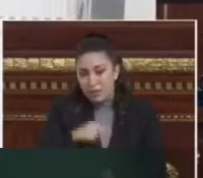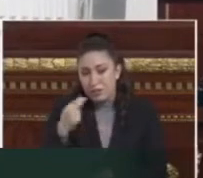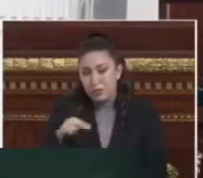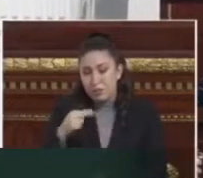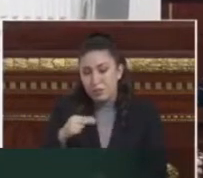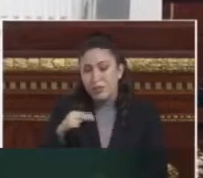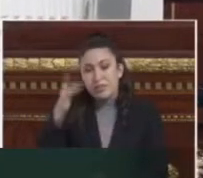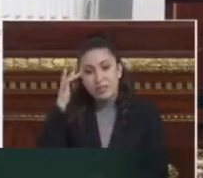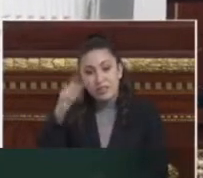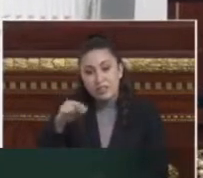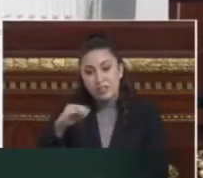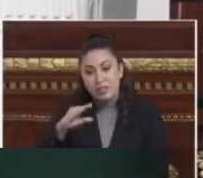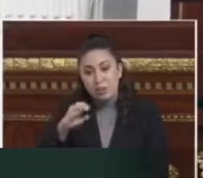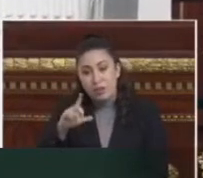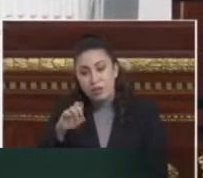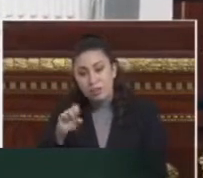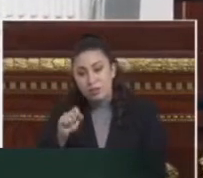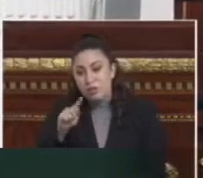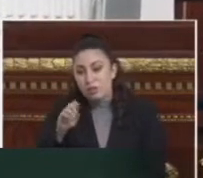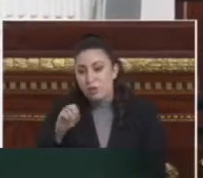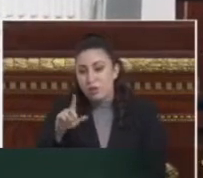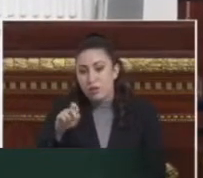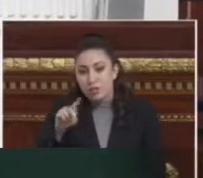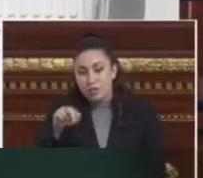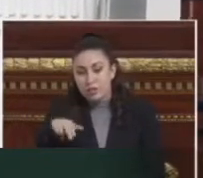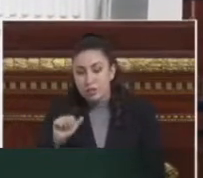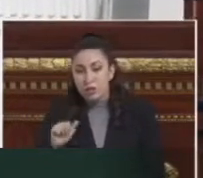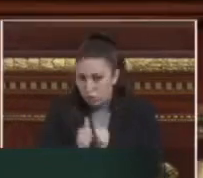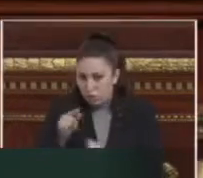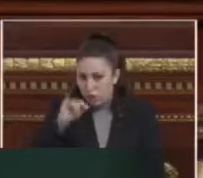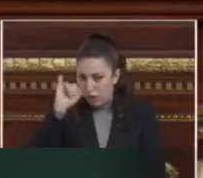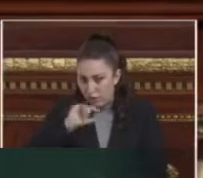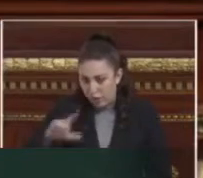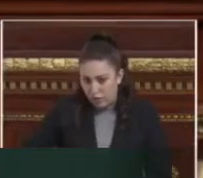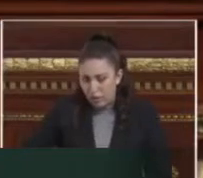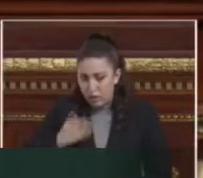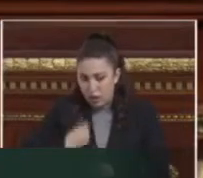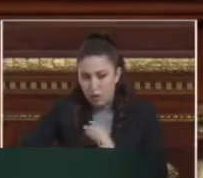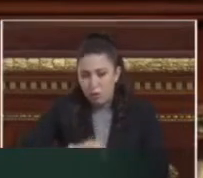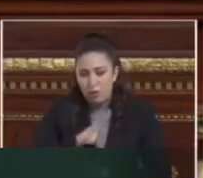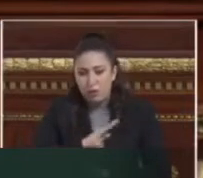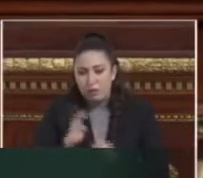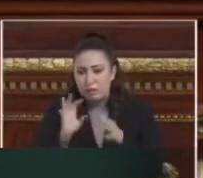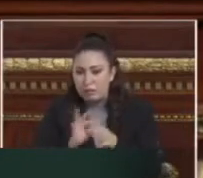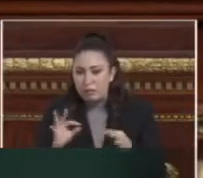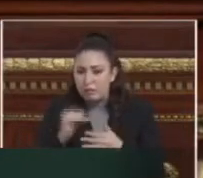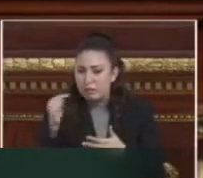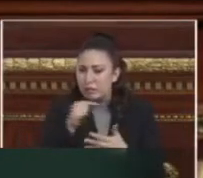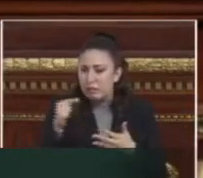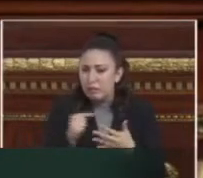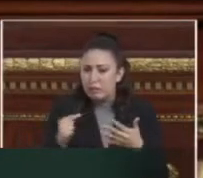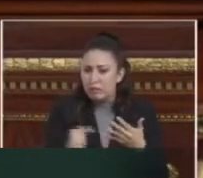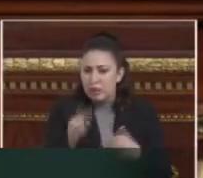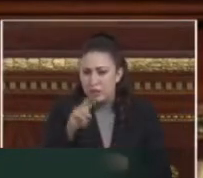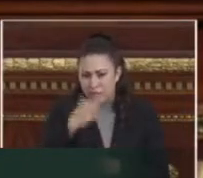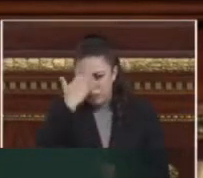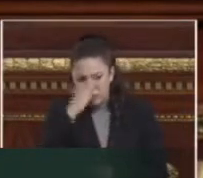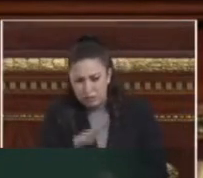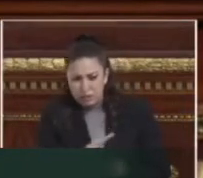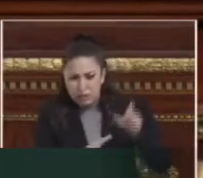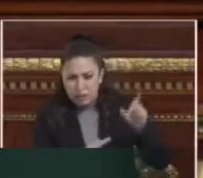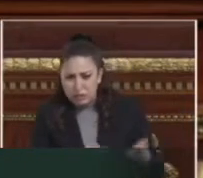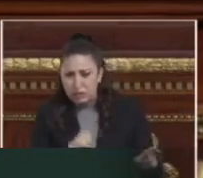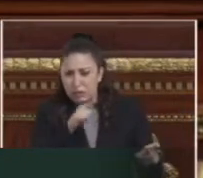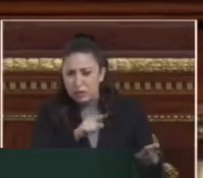de su administración en relación con el caso del niño Tadeo Ayala. Además, y en acuerdo con una propuesta del diputado Fernando